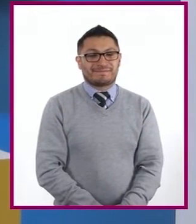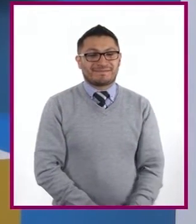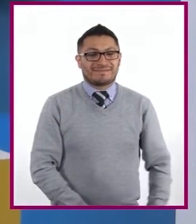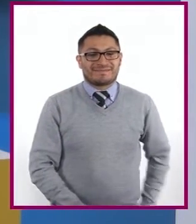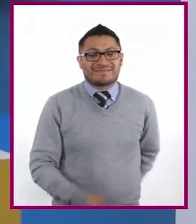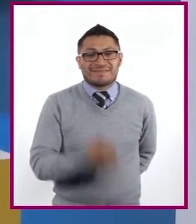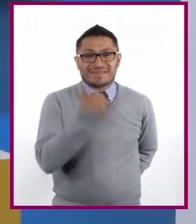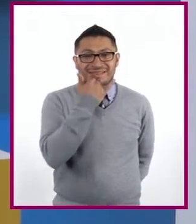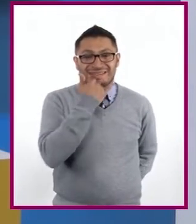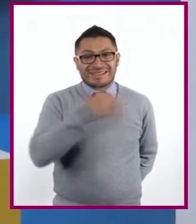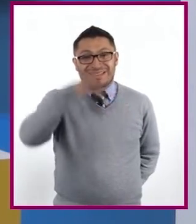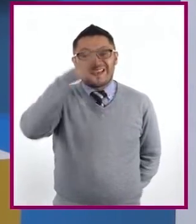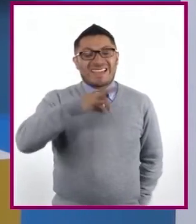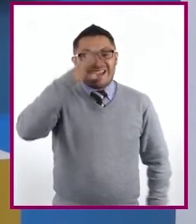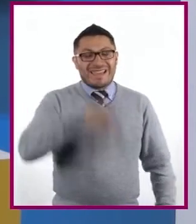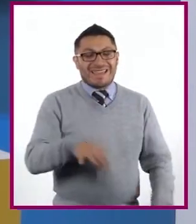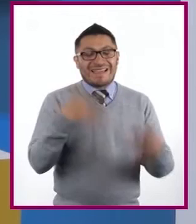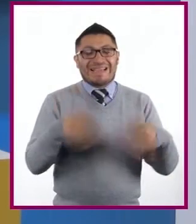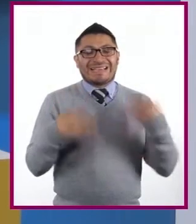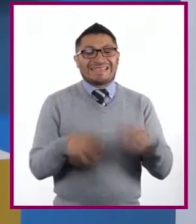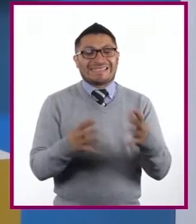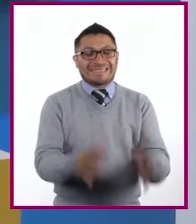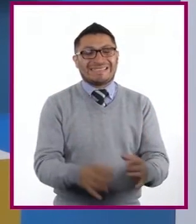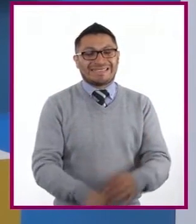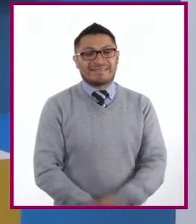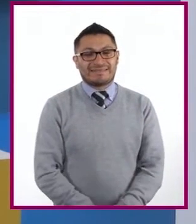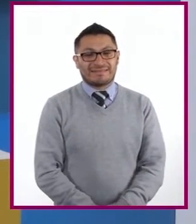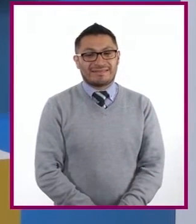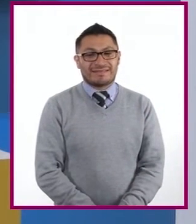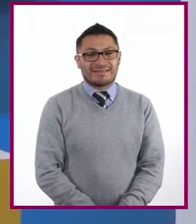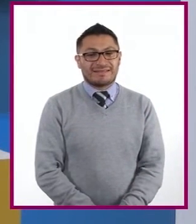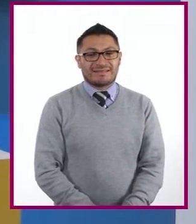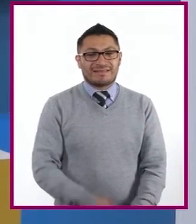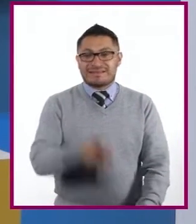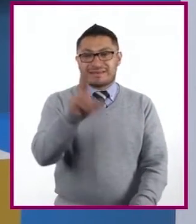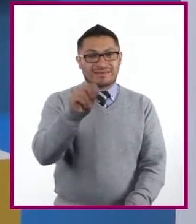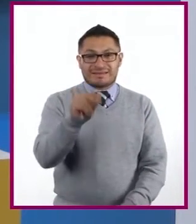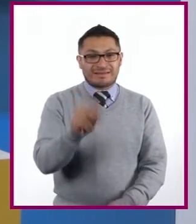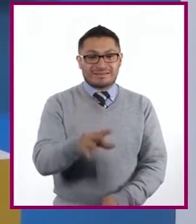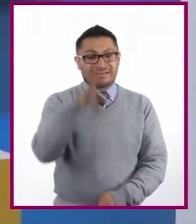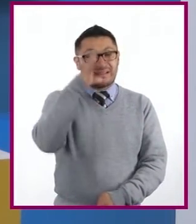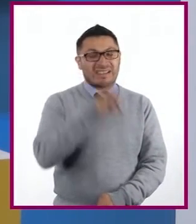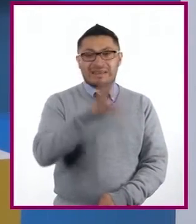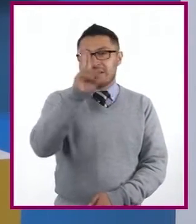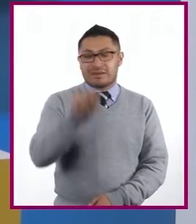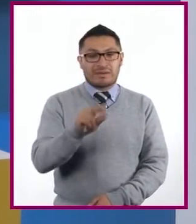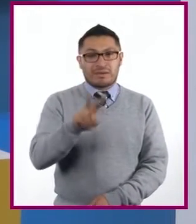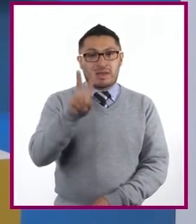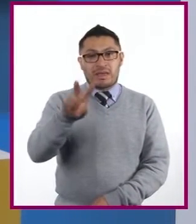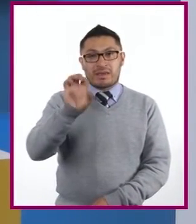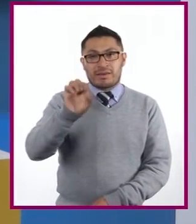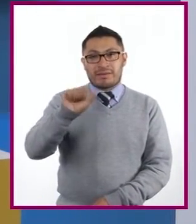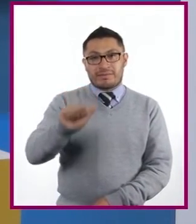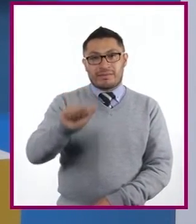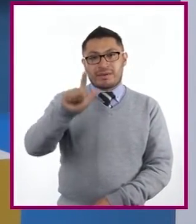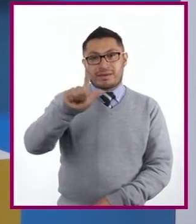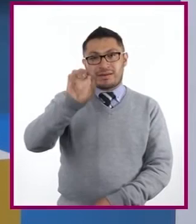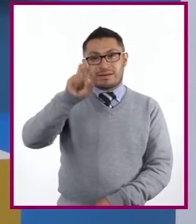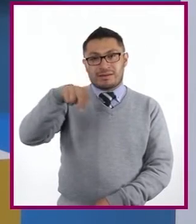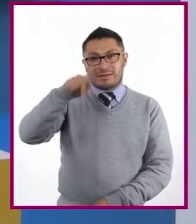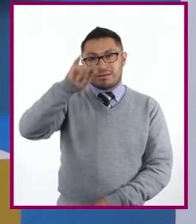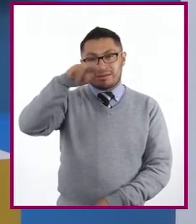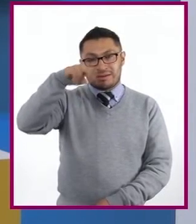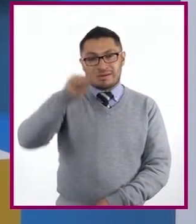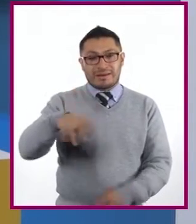Perdón, maestro, le fallé a todas y a todos. Ay, ay, ay, ay, ay, ay. Ah. No, en absoluto. Aquí, Valentina, se interrumpió el flujo